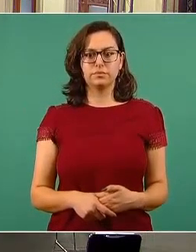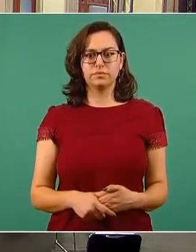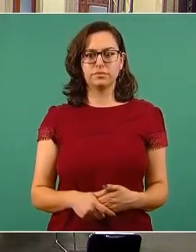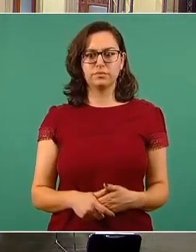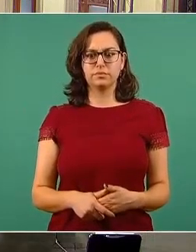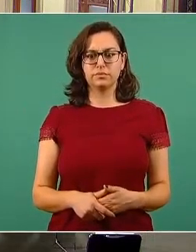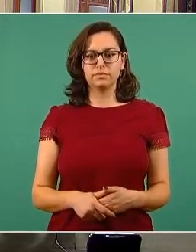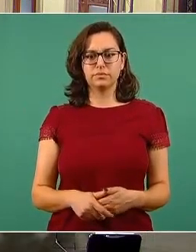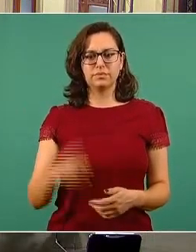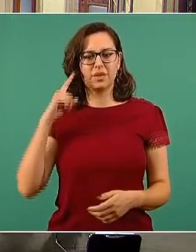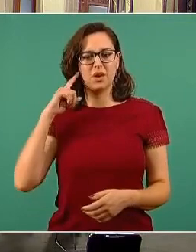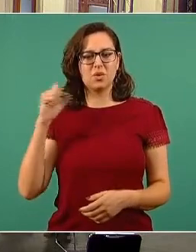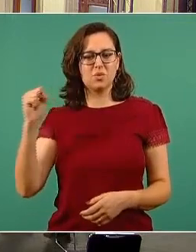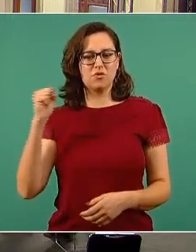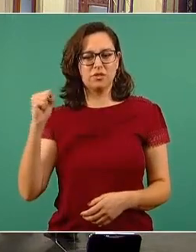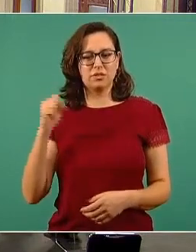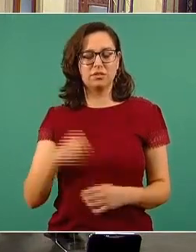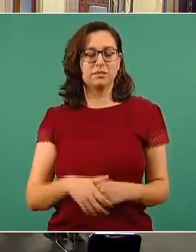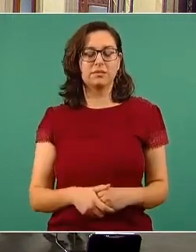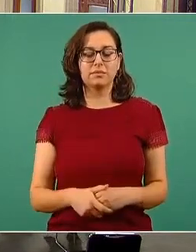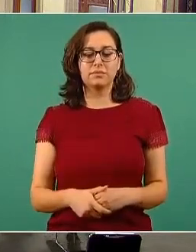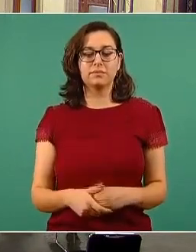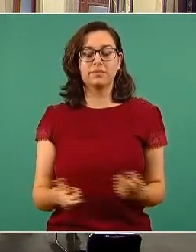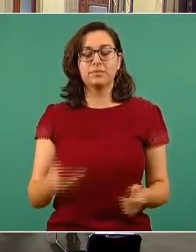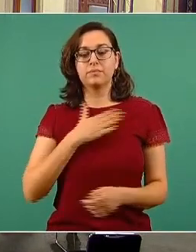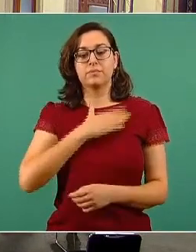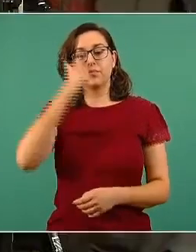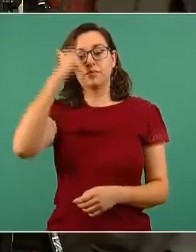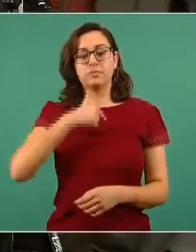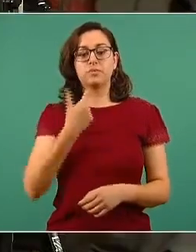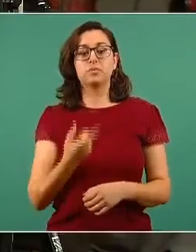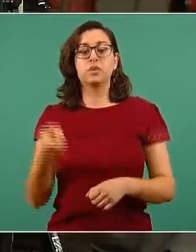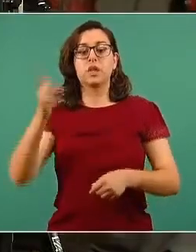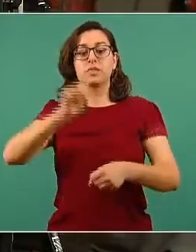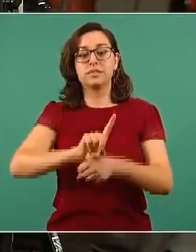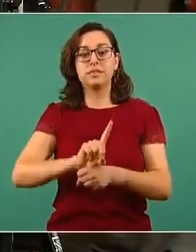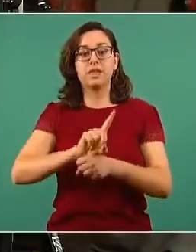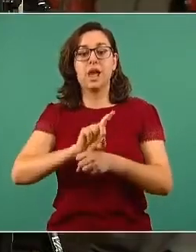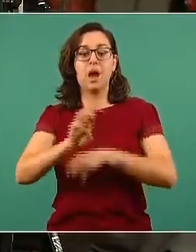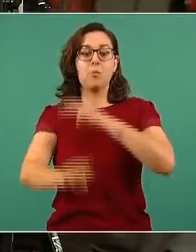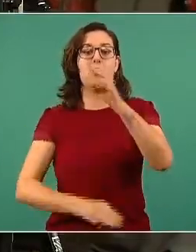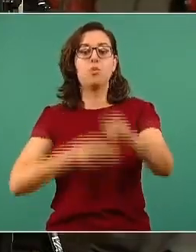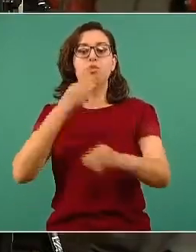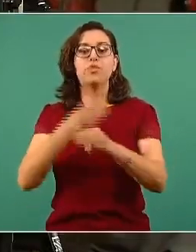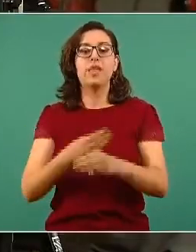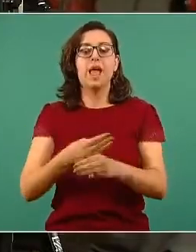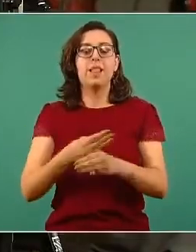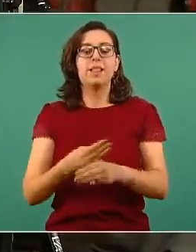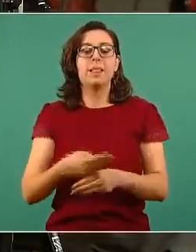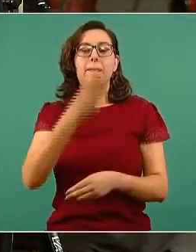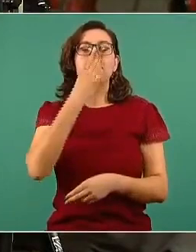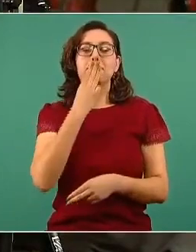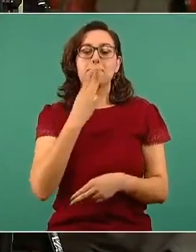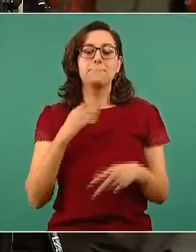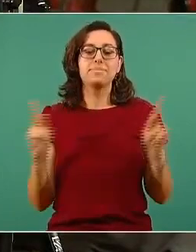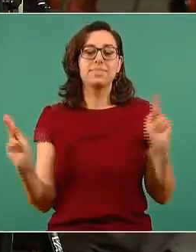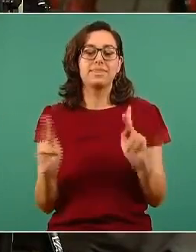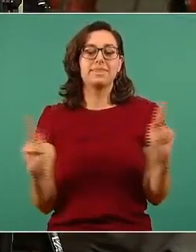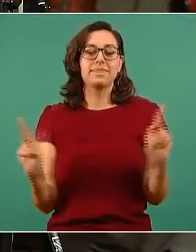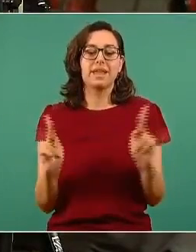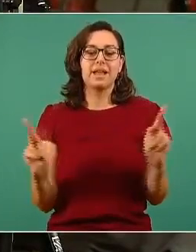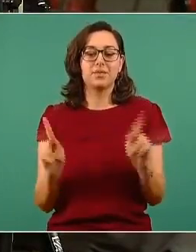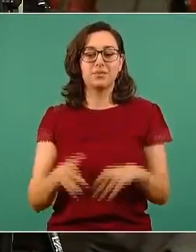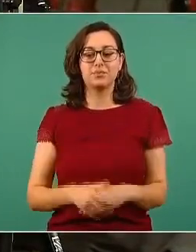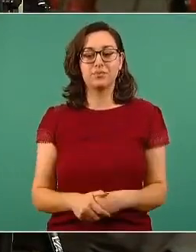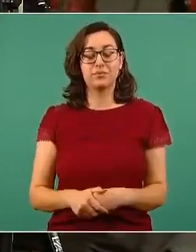Buenas noches, Liliana Noble, de Pulso Saludable. Hoy se conmemora el Día Mundial de las Abejas. En temas de salud alimentaria, ¿de qué